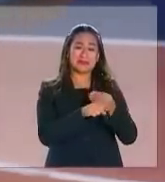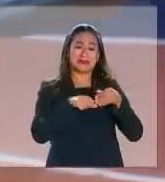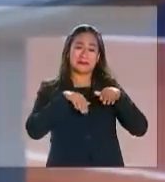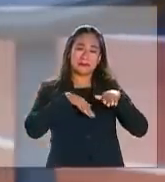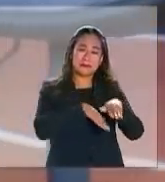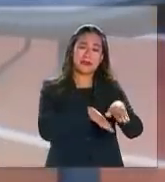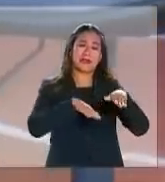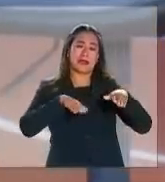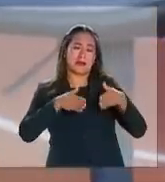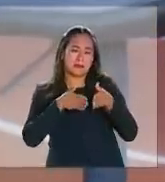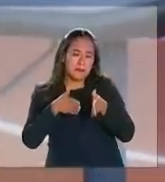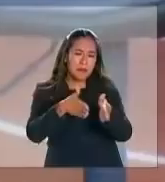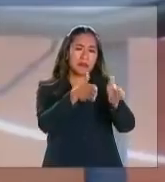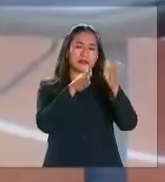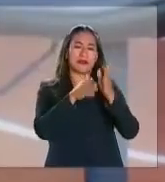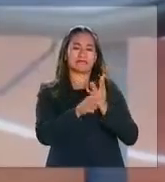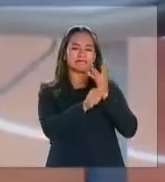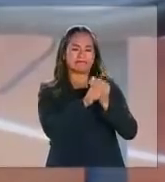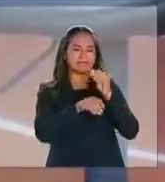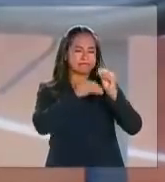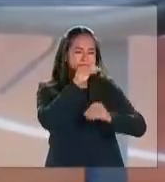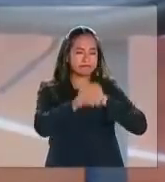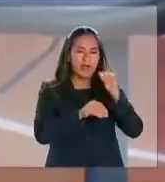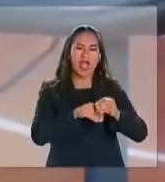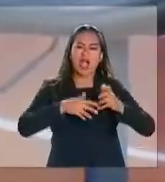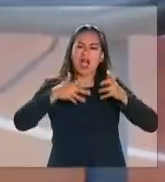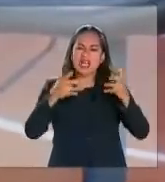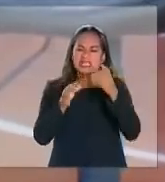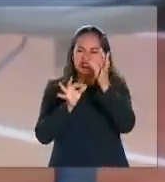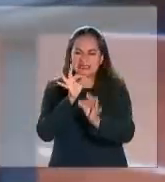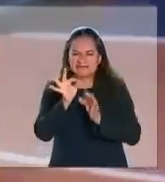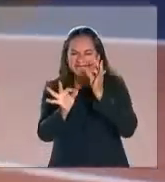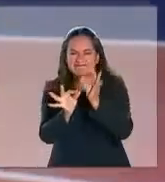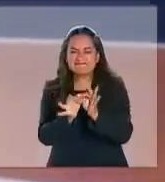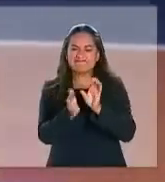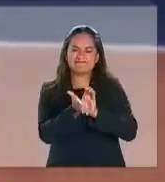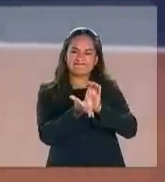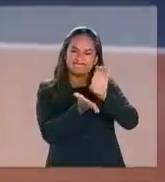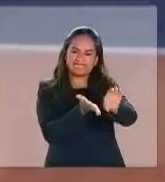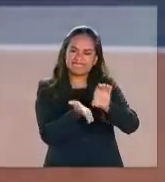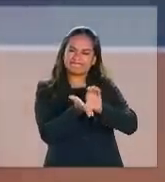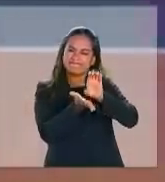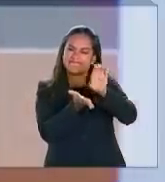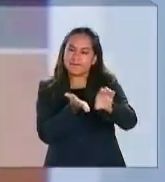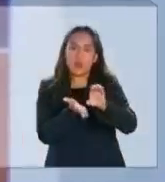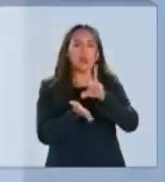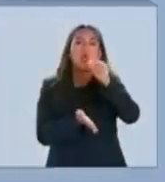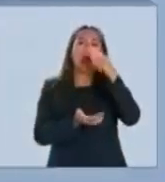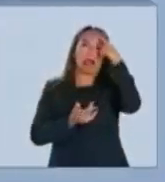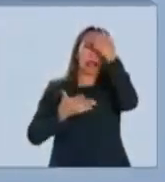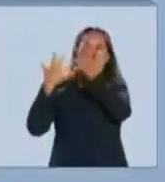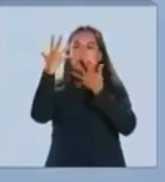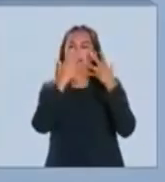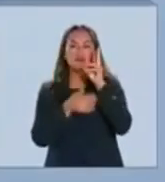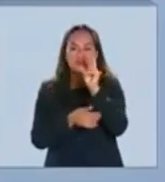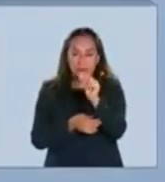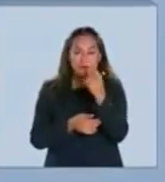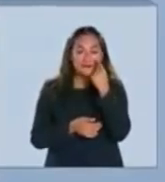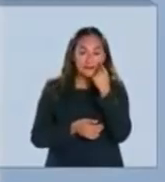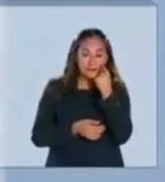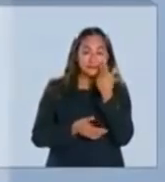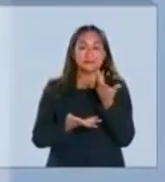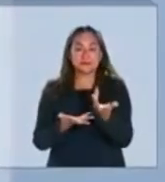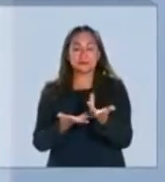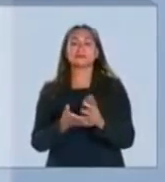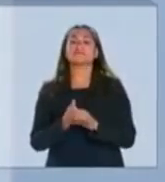tenemos que hacer nuestra tarea para que ese comercio y esa inversión ayuden pero no se hagan muchas bolas comprar barato para atraer a méxico